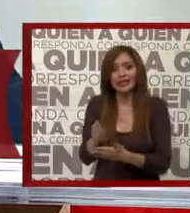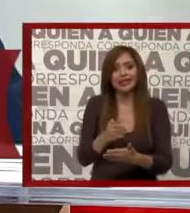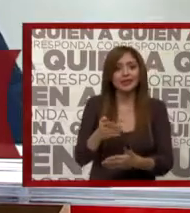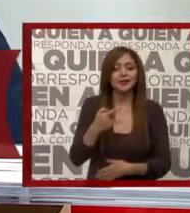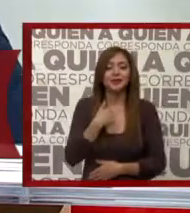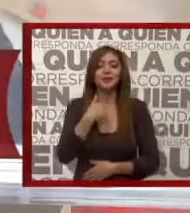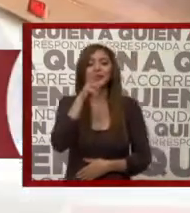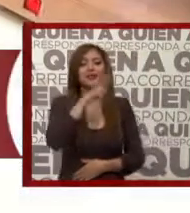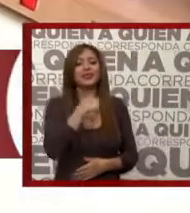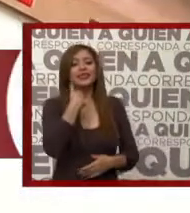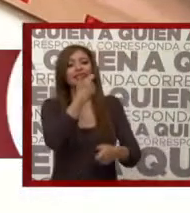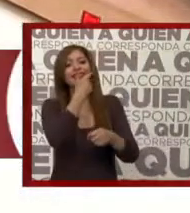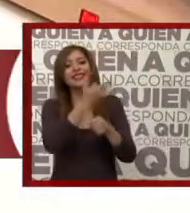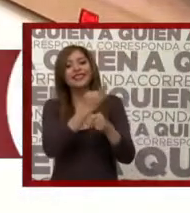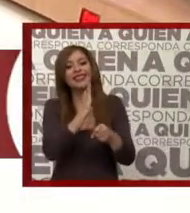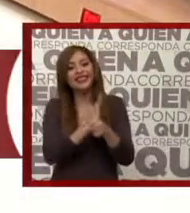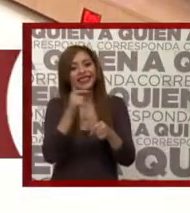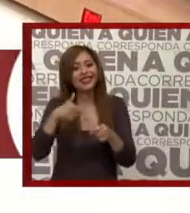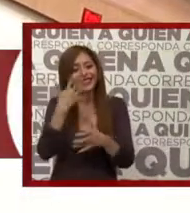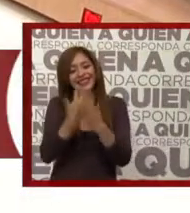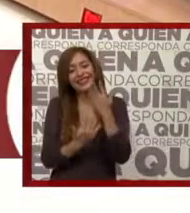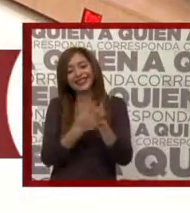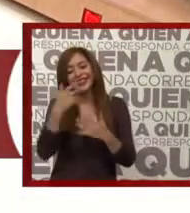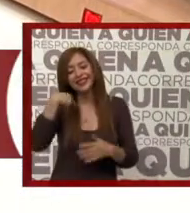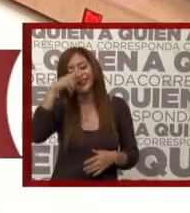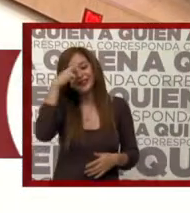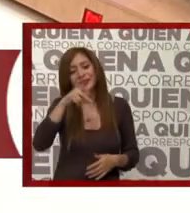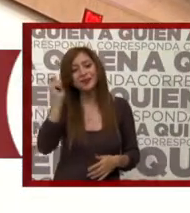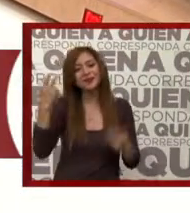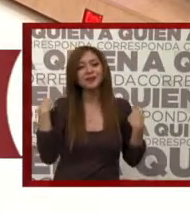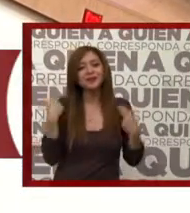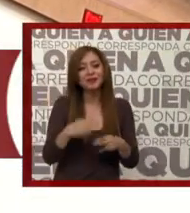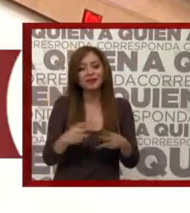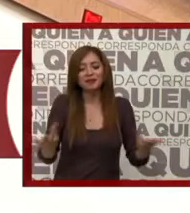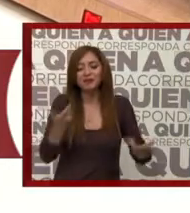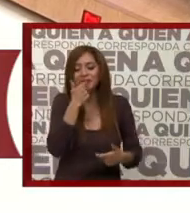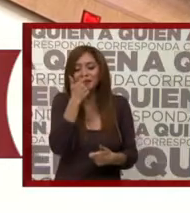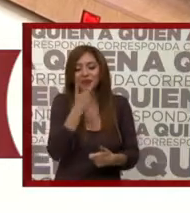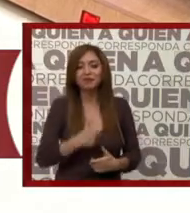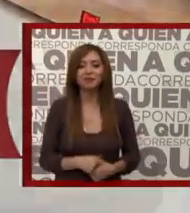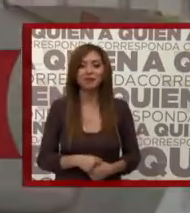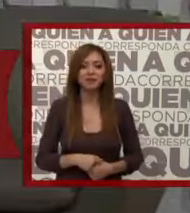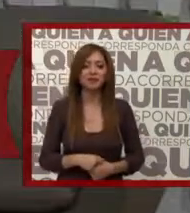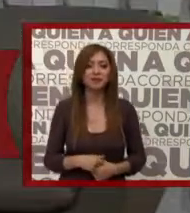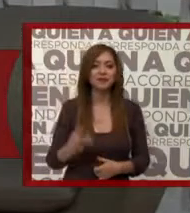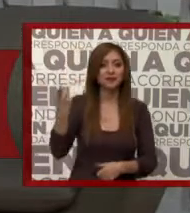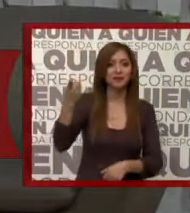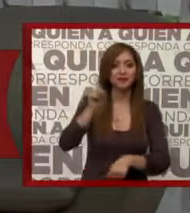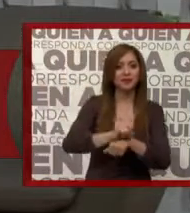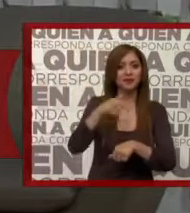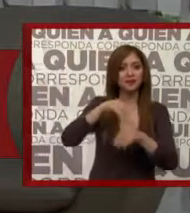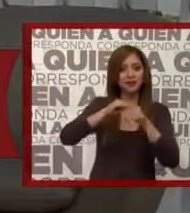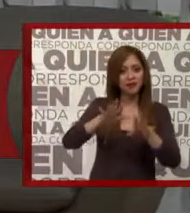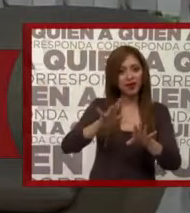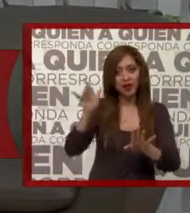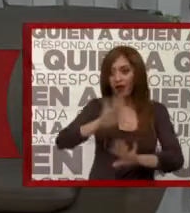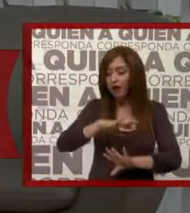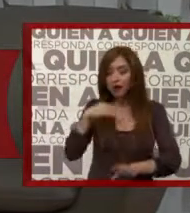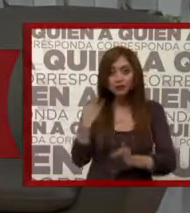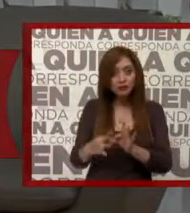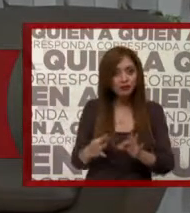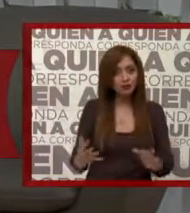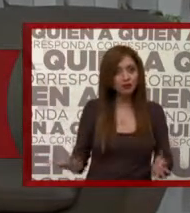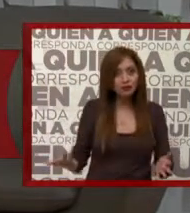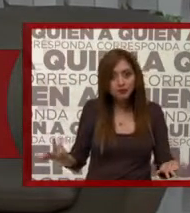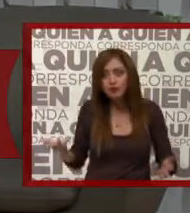¿Qué sería de este programa sin el Hecho en México y mis gallitos? Ah, esa fue la clase de hoy, jefe. ¿Eso es todo? Sí,